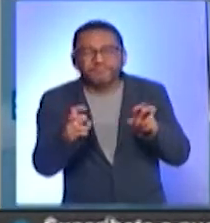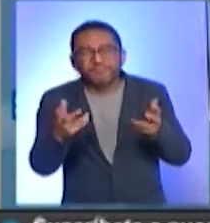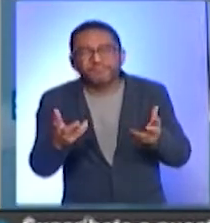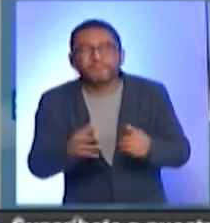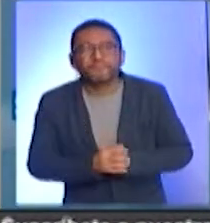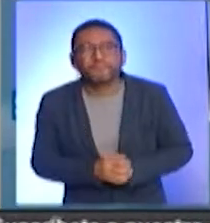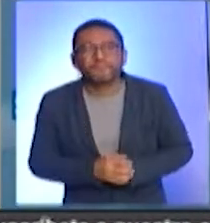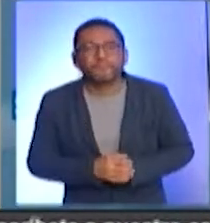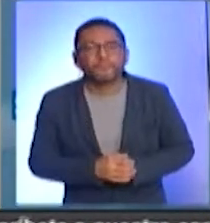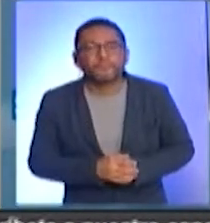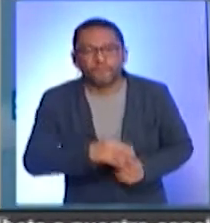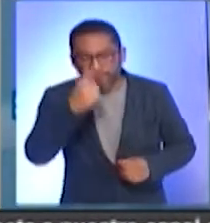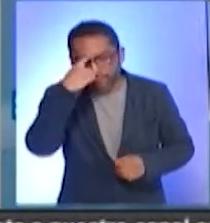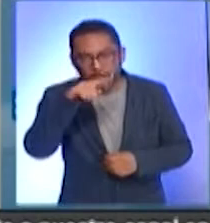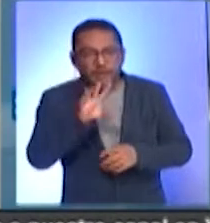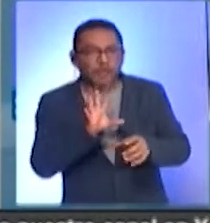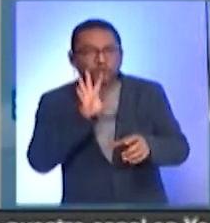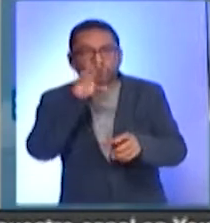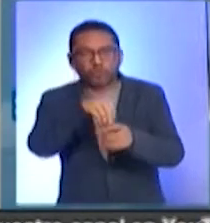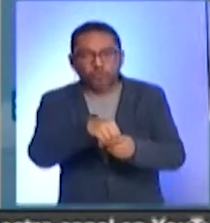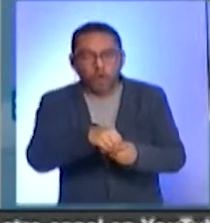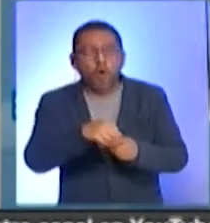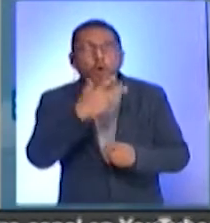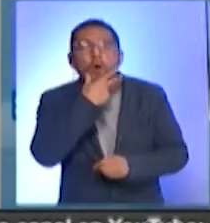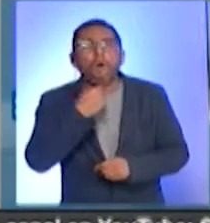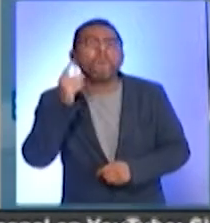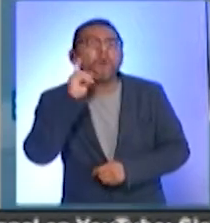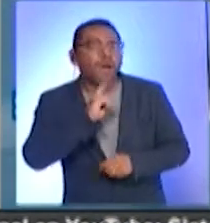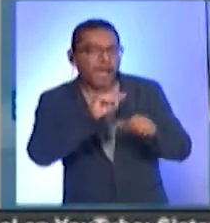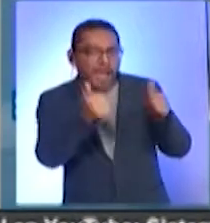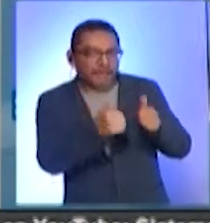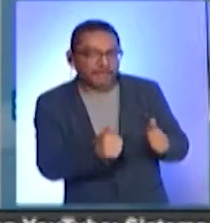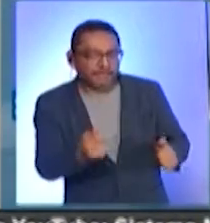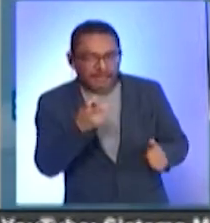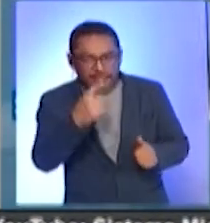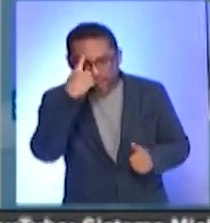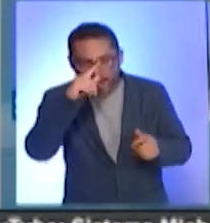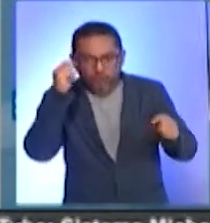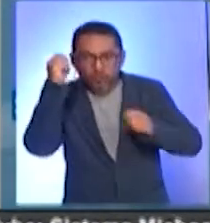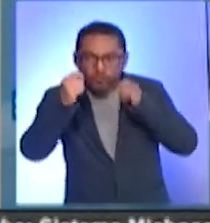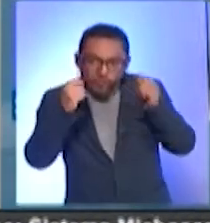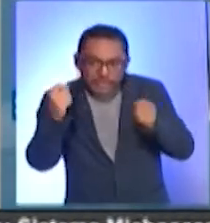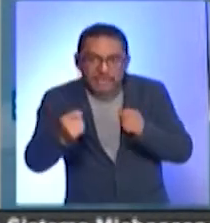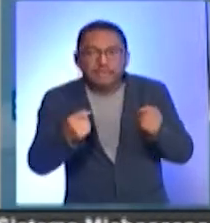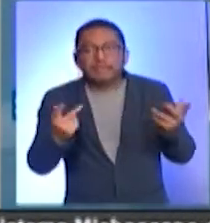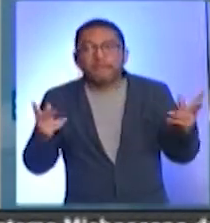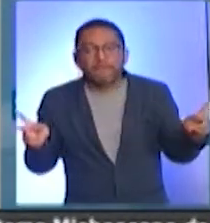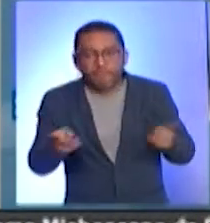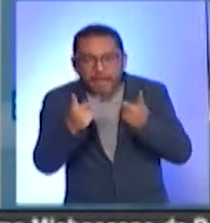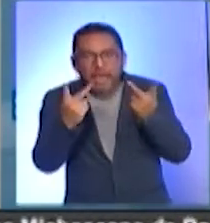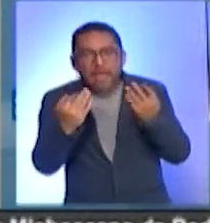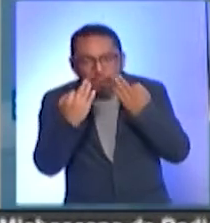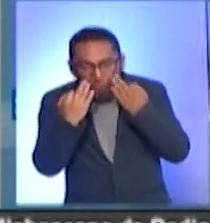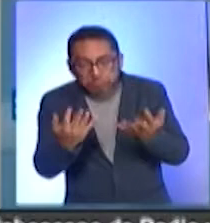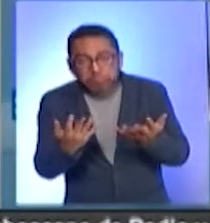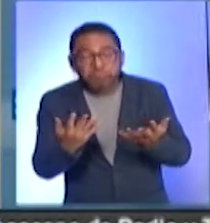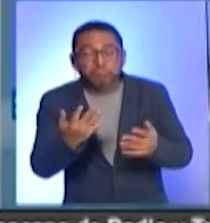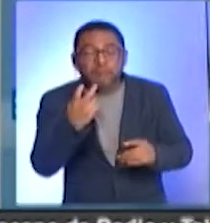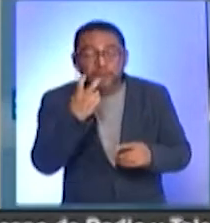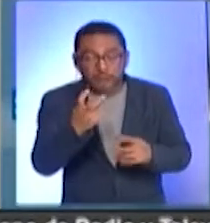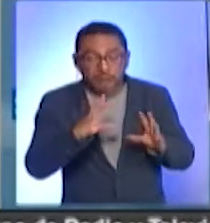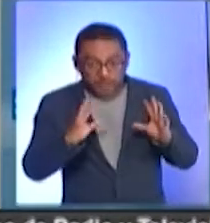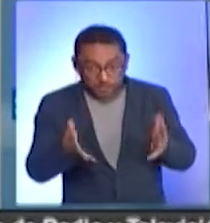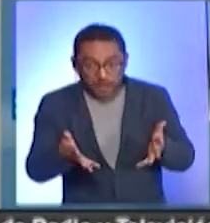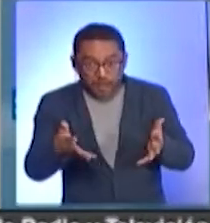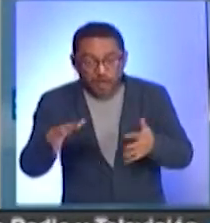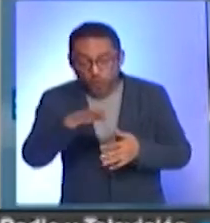la inclusión de artesanas y artesanos en esta cadena de valor turística creo que son ya forman parte de toda esta